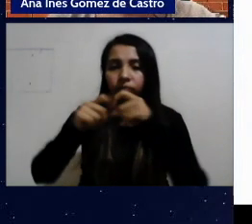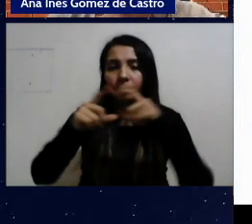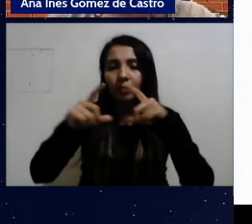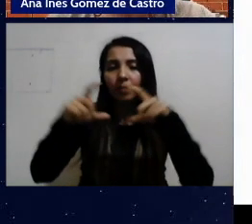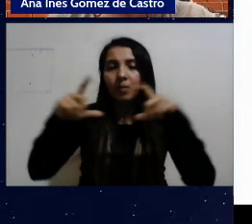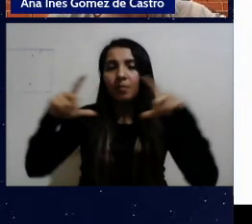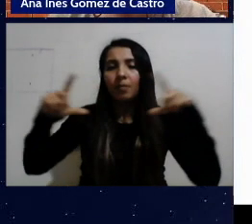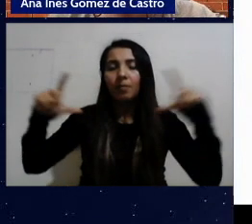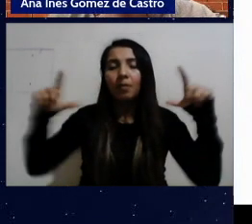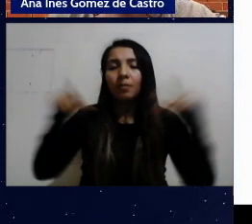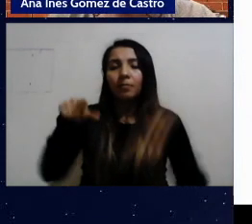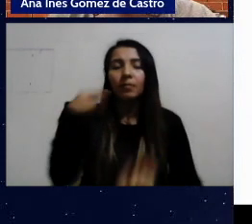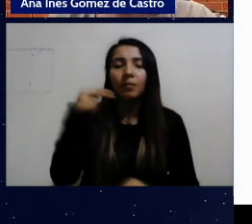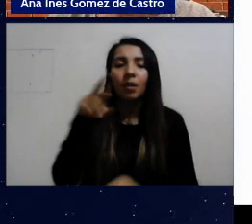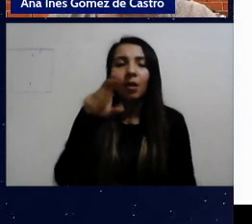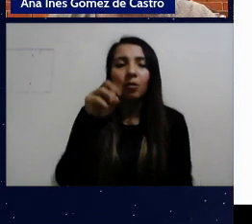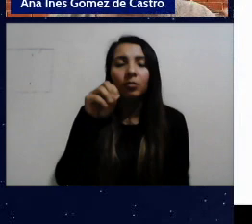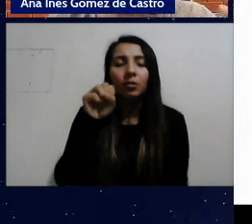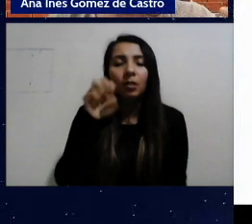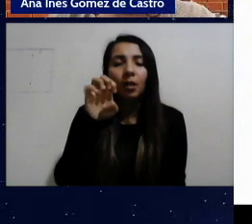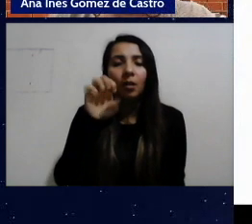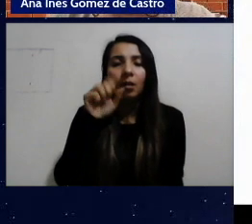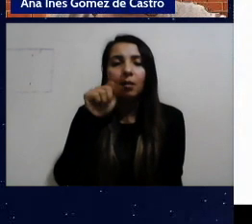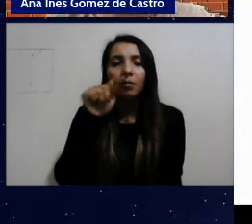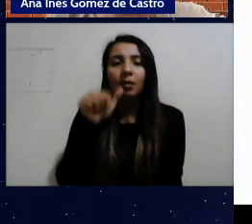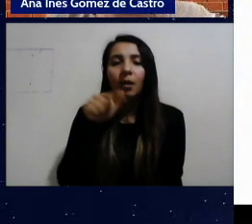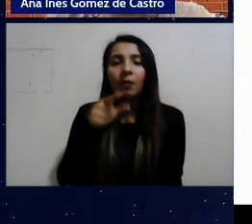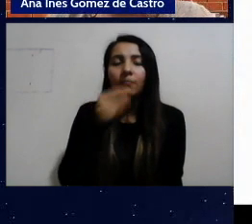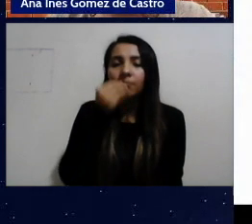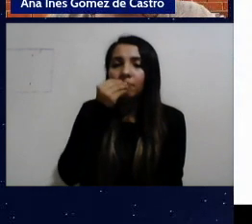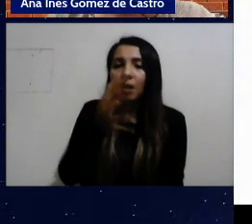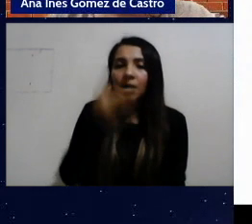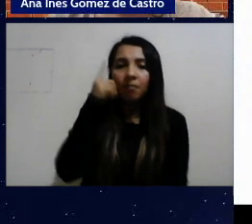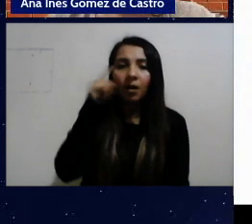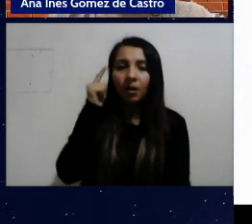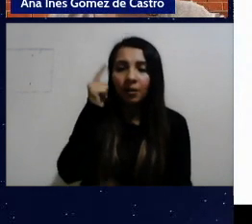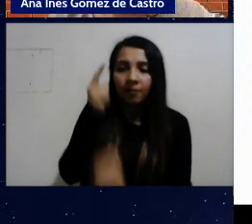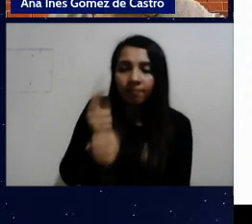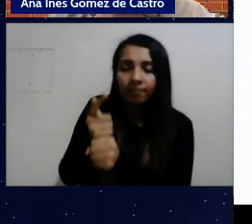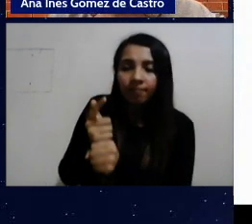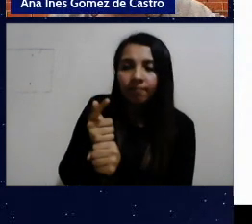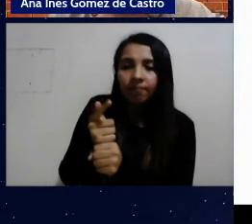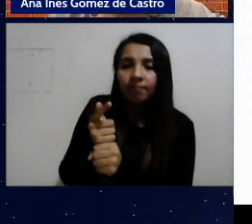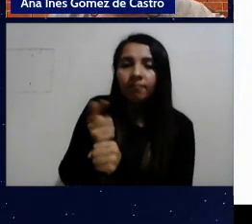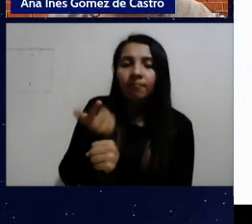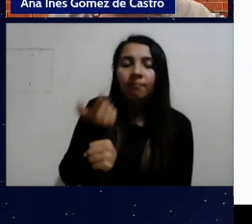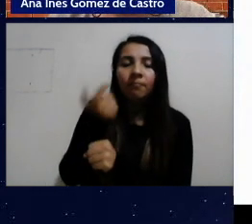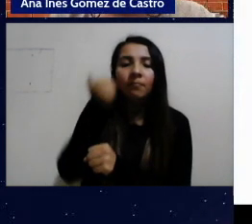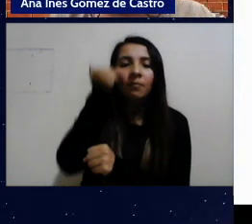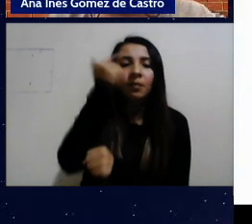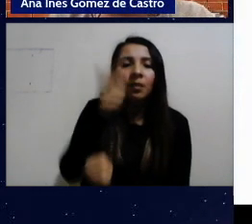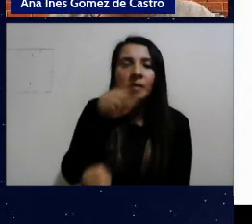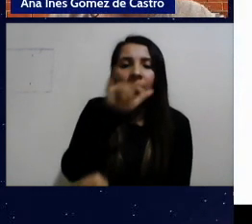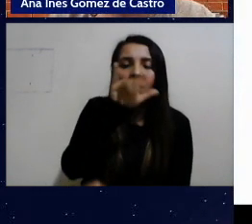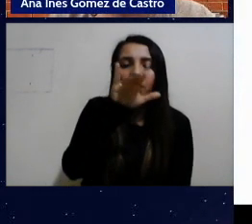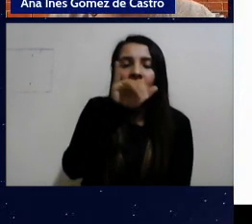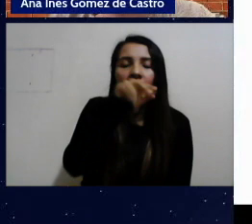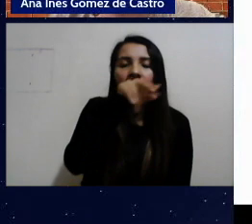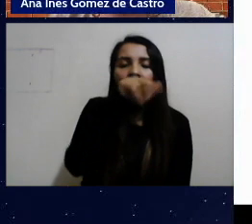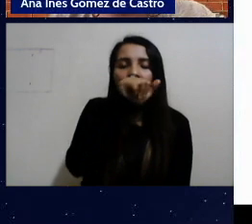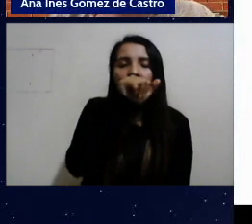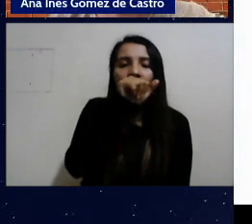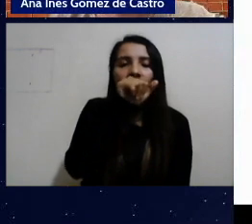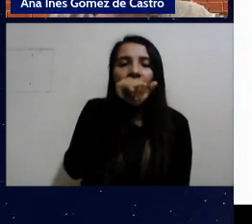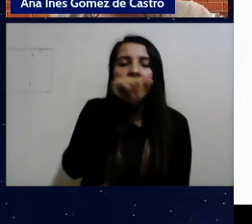llamó Rosetta y, bueno, pues fue un esfuerzo heroico para detectar glicina en un cometa y